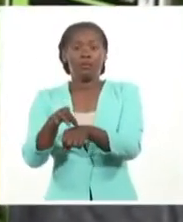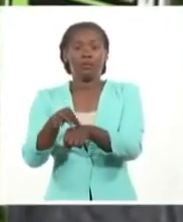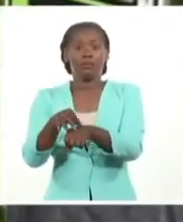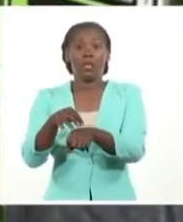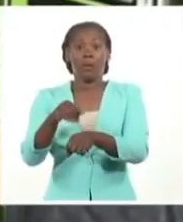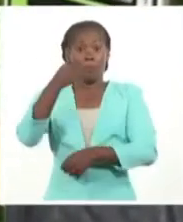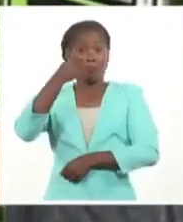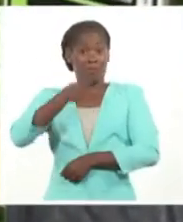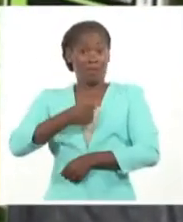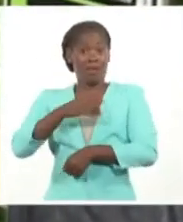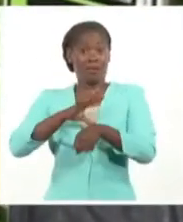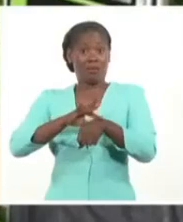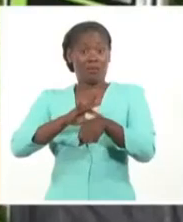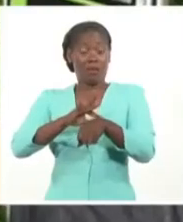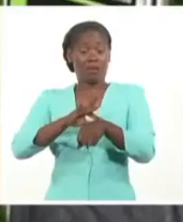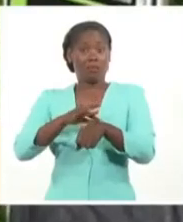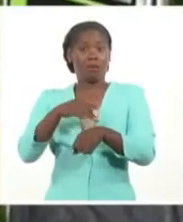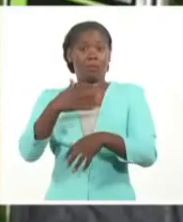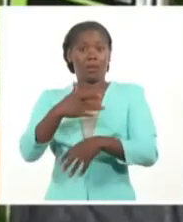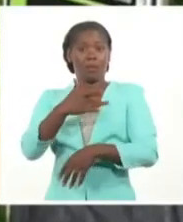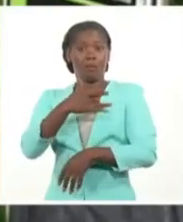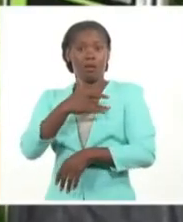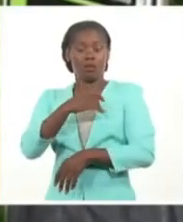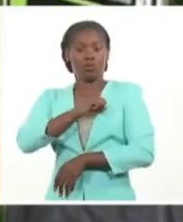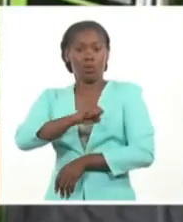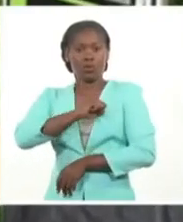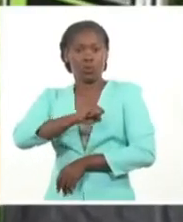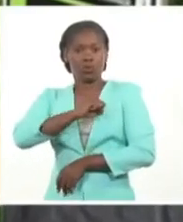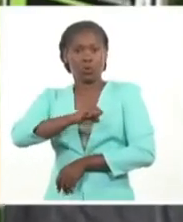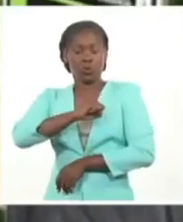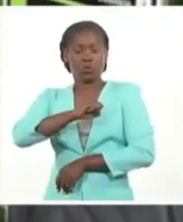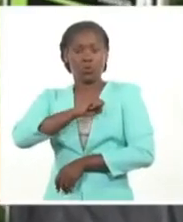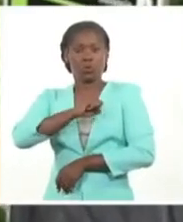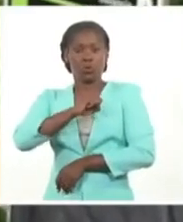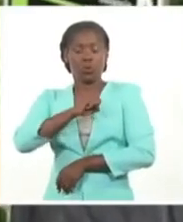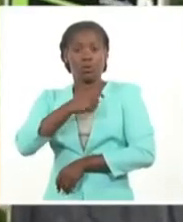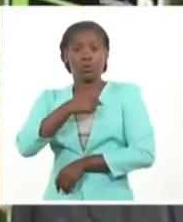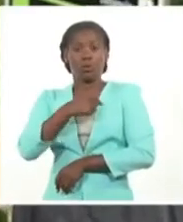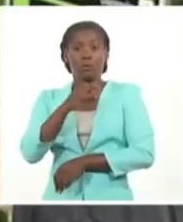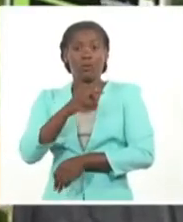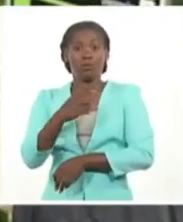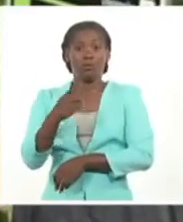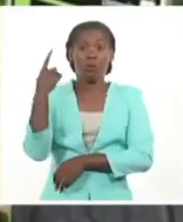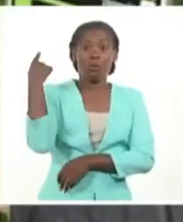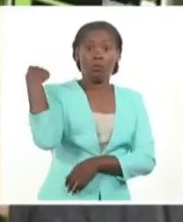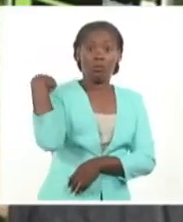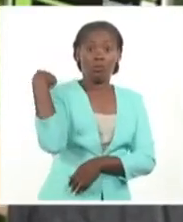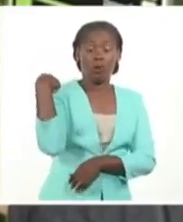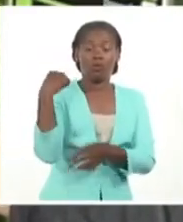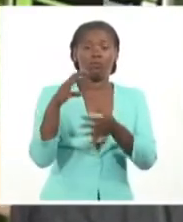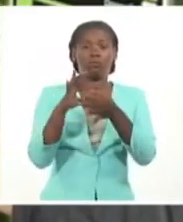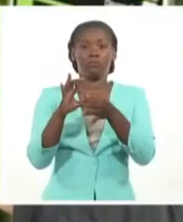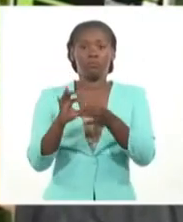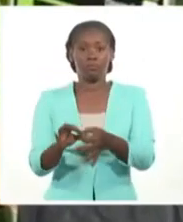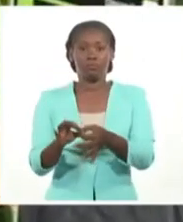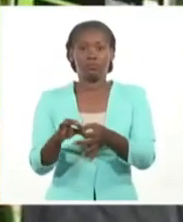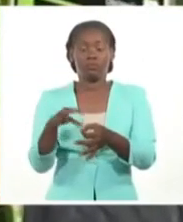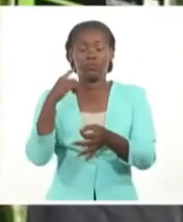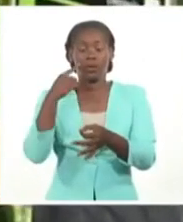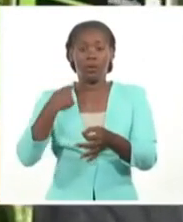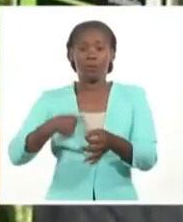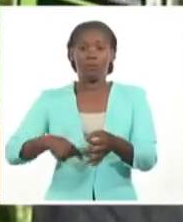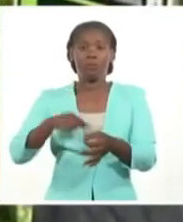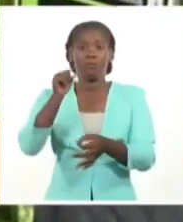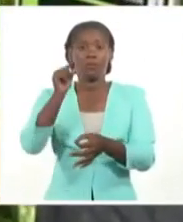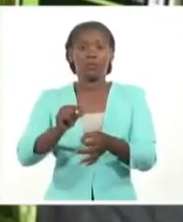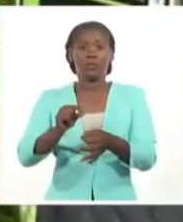paciente, llevándolo a un edema agudo del pulmón, que ha sido un cuadro severo, por lo que ha habido que apoyarlo